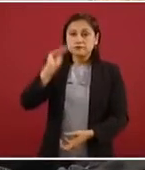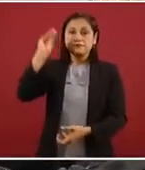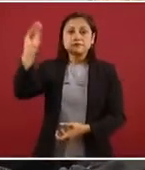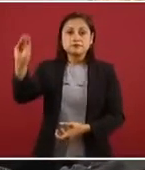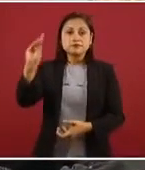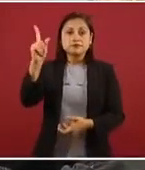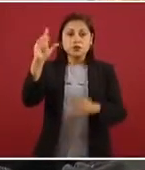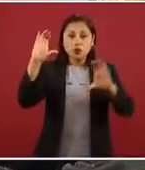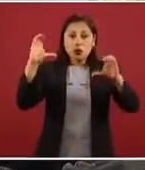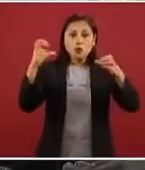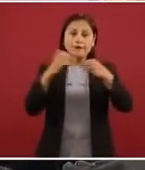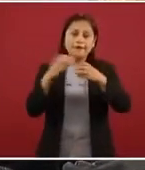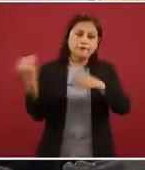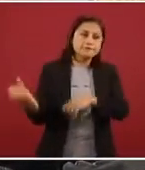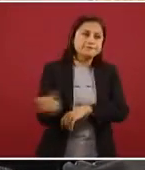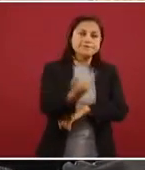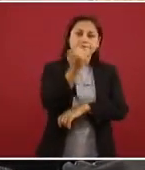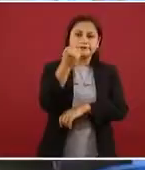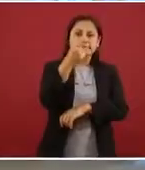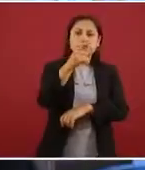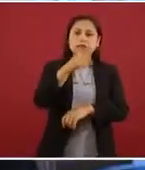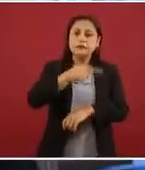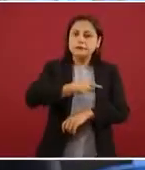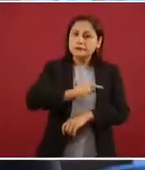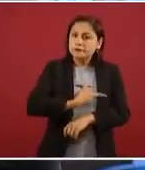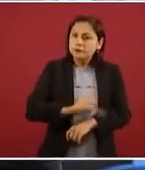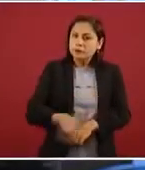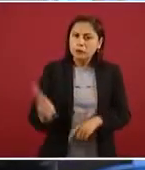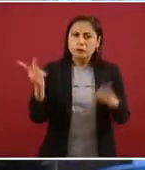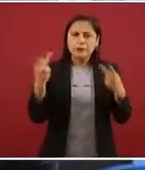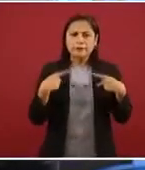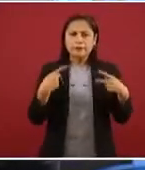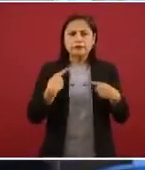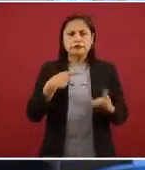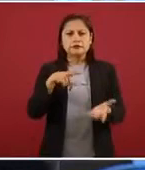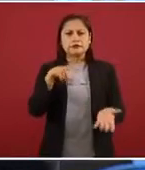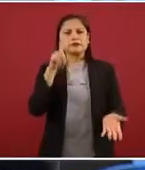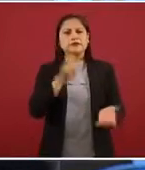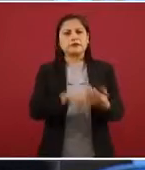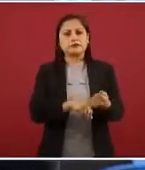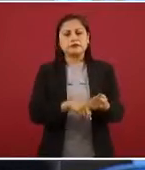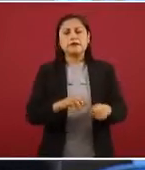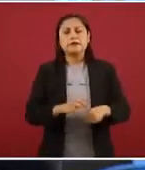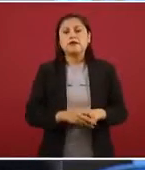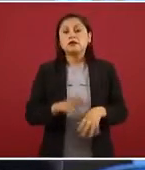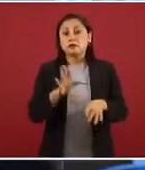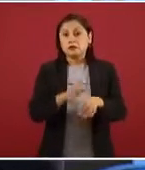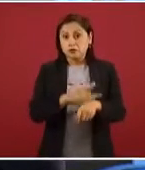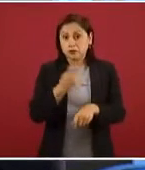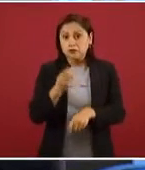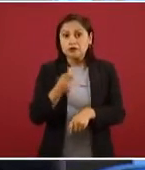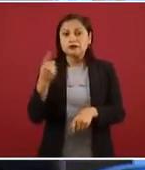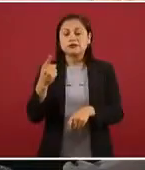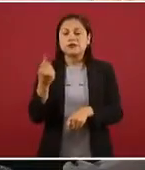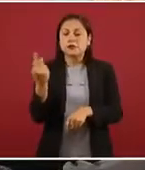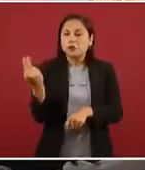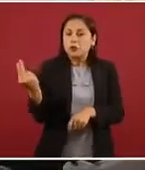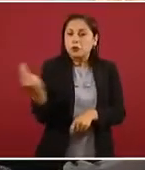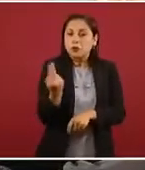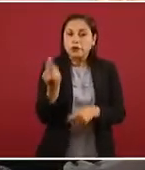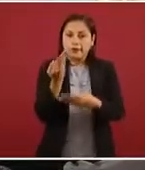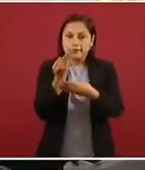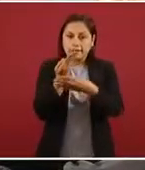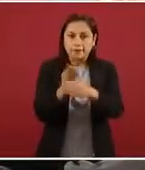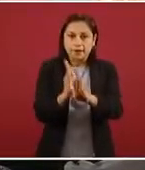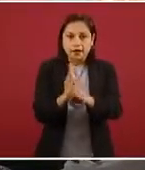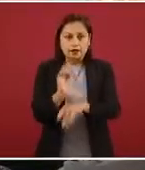más pobre. Entonces necesitamos esa infraestructura de la de los bancos. Entonces, esa